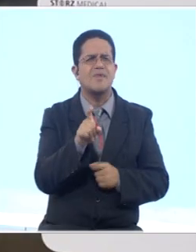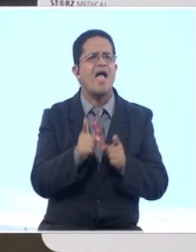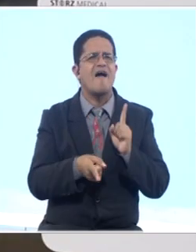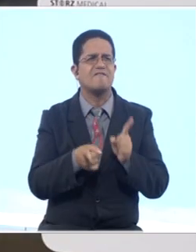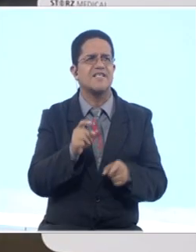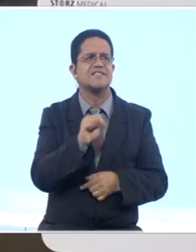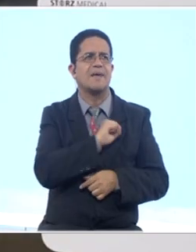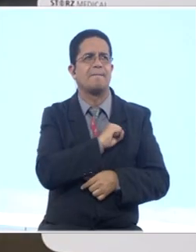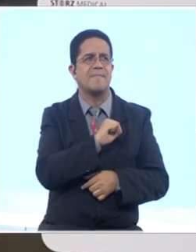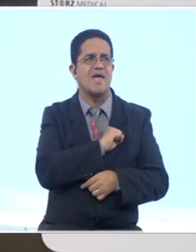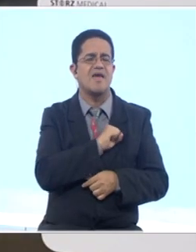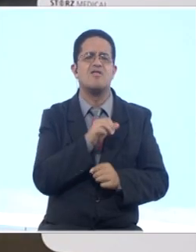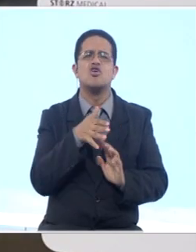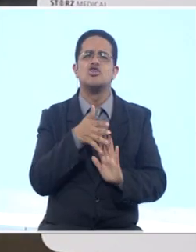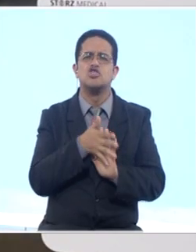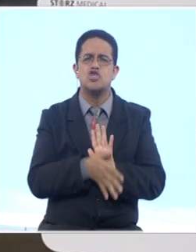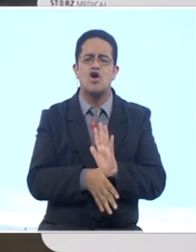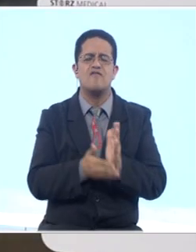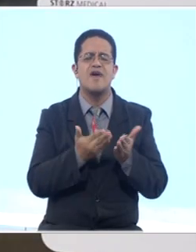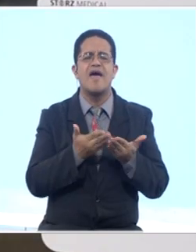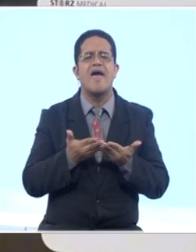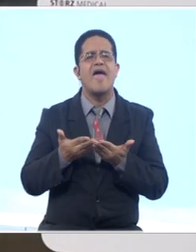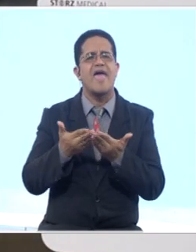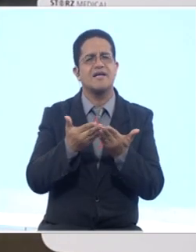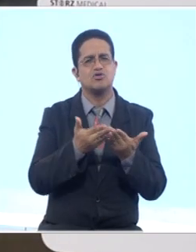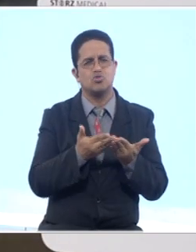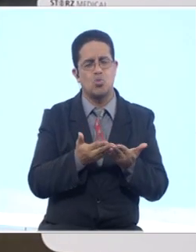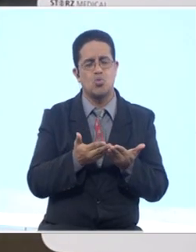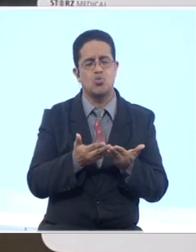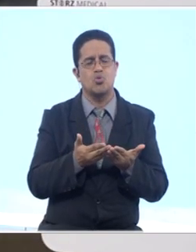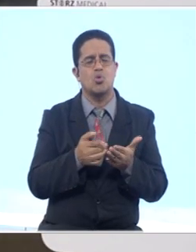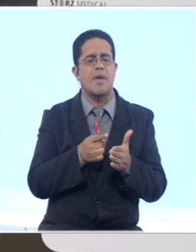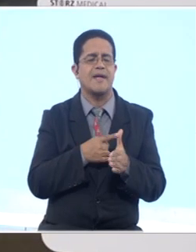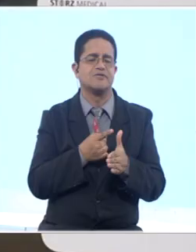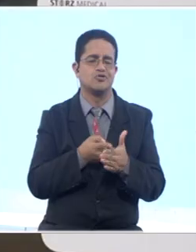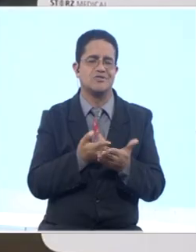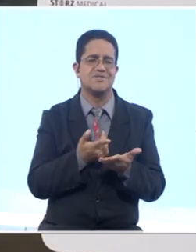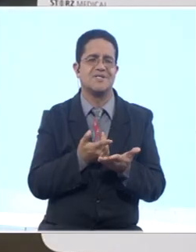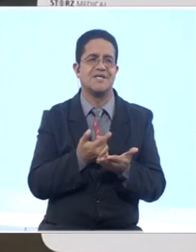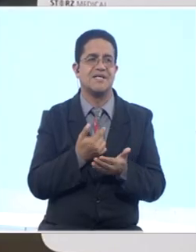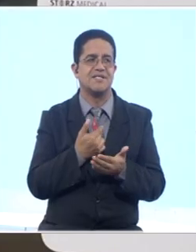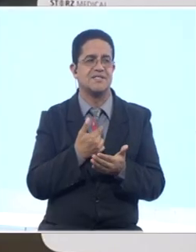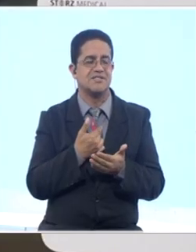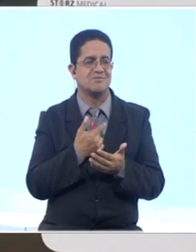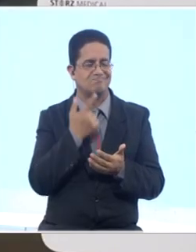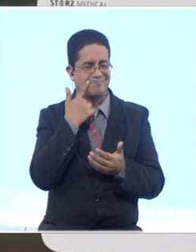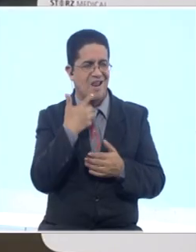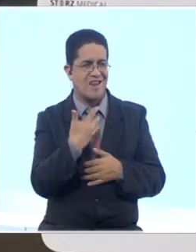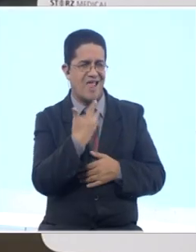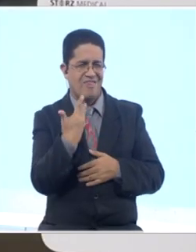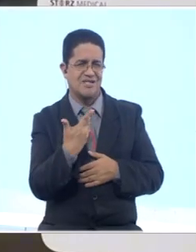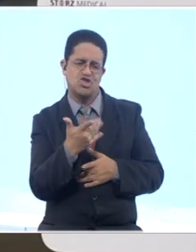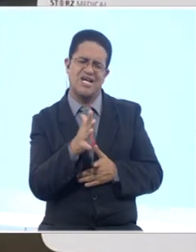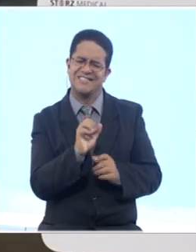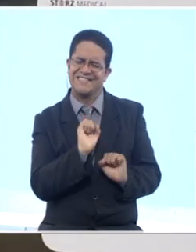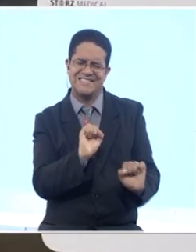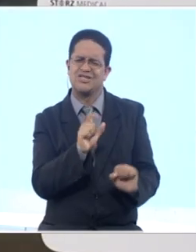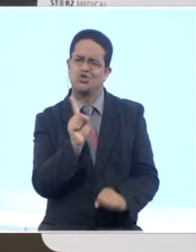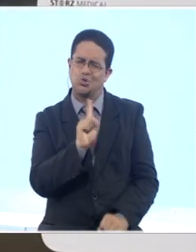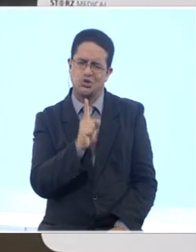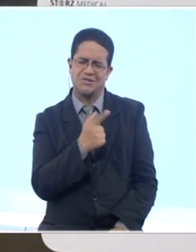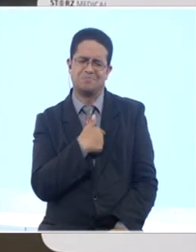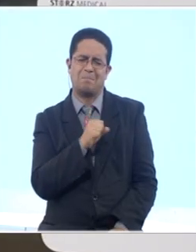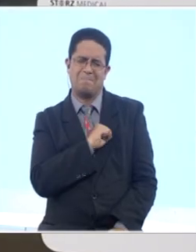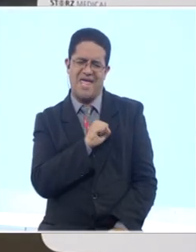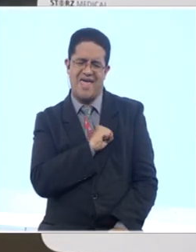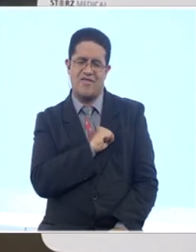o curiosidades con respecto a los estudios en su área. Entonces de repente dicen, no, voy a recibir radiación, prefiero no hacerlo porque eso es lo que me va a